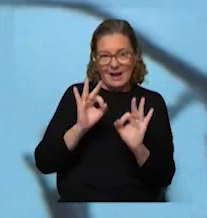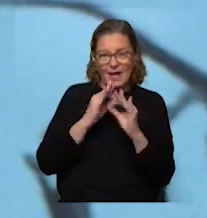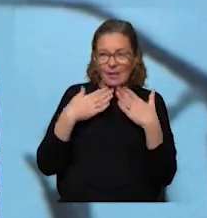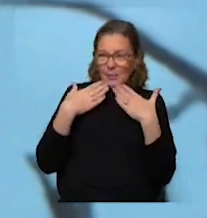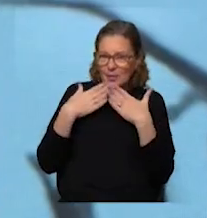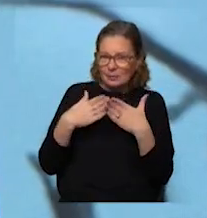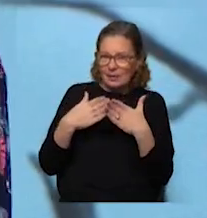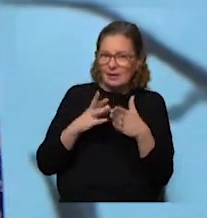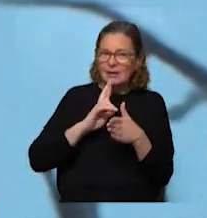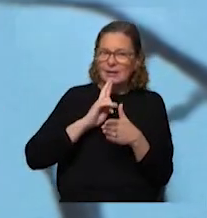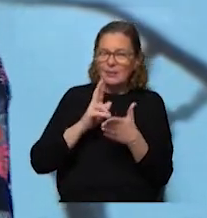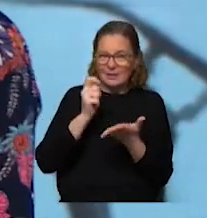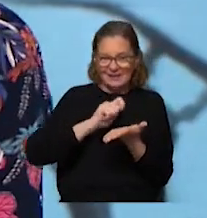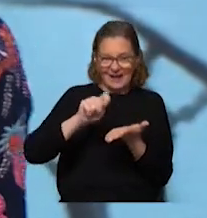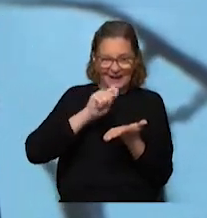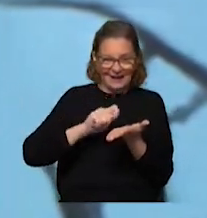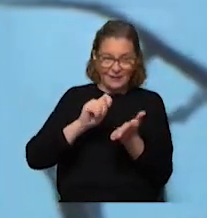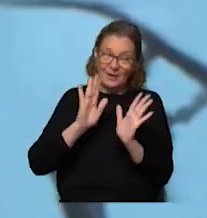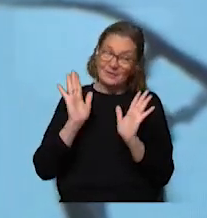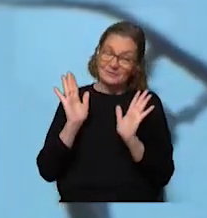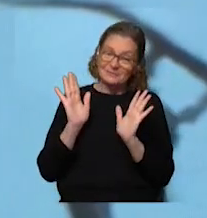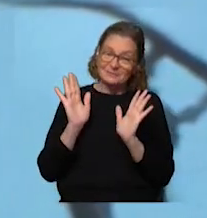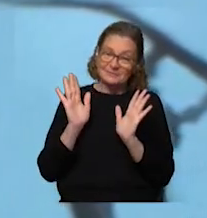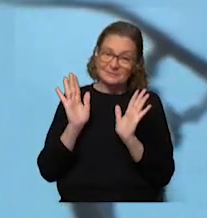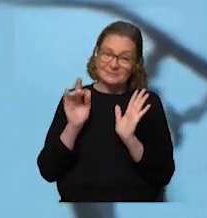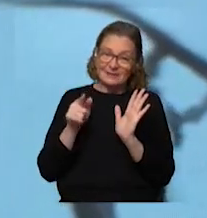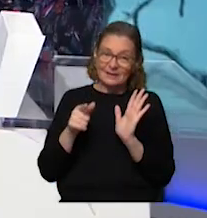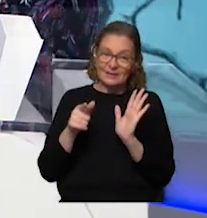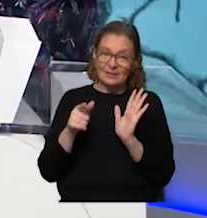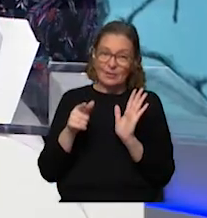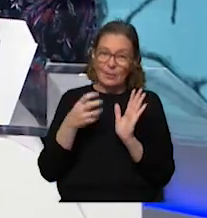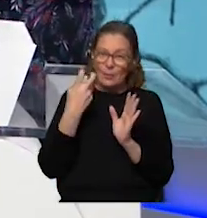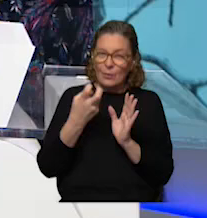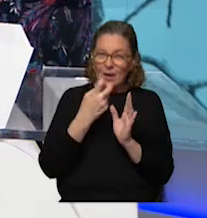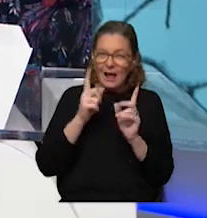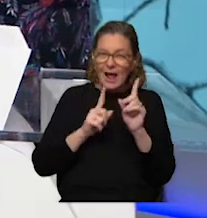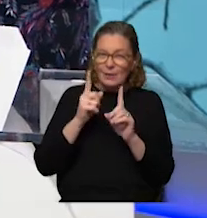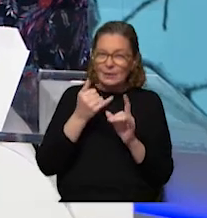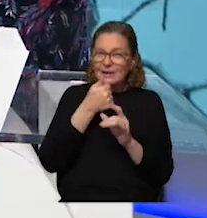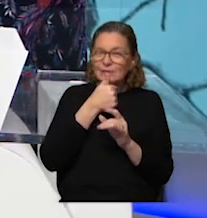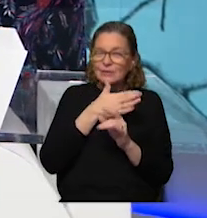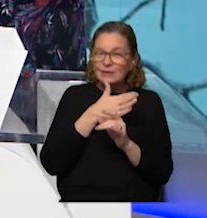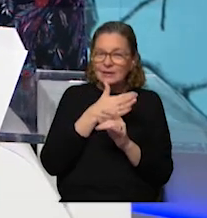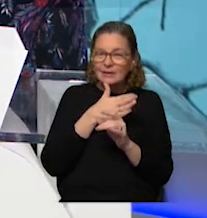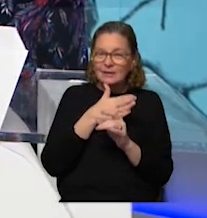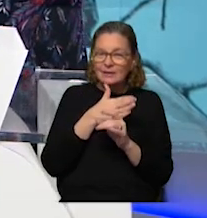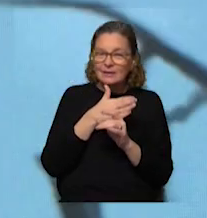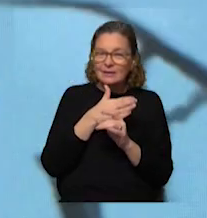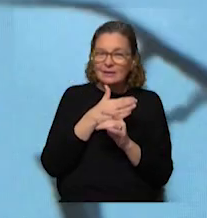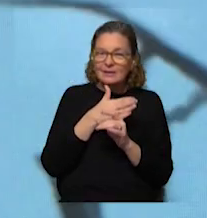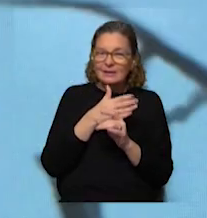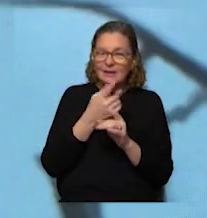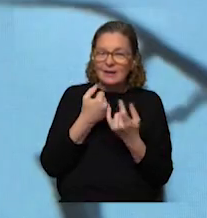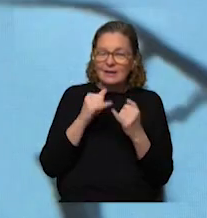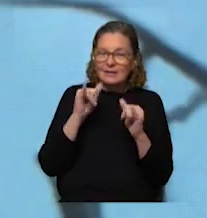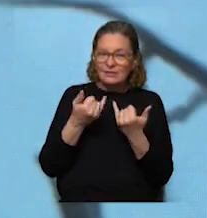la respuesta está en el libro pero eso entendés como tratar de buscar algunas historias yo se te ocurrió en el momento no